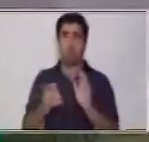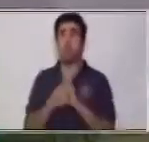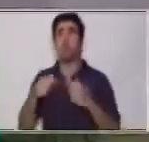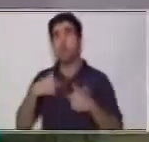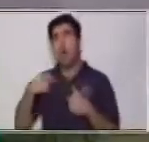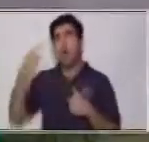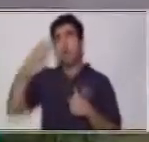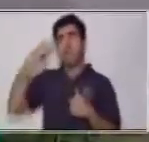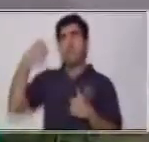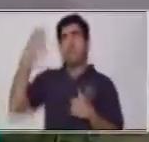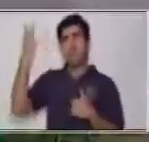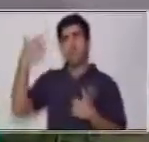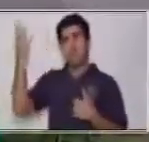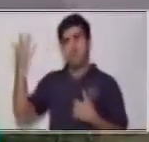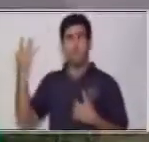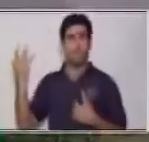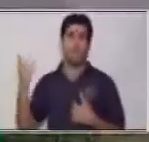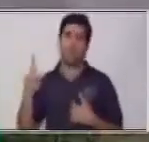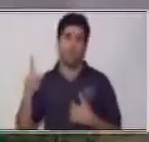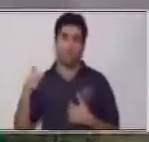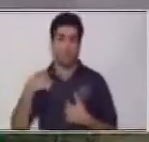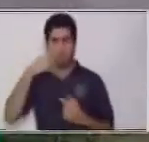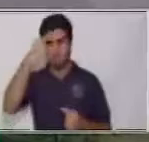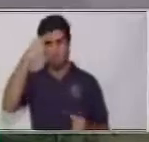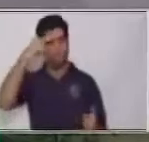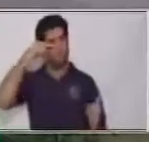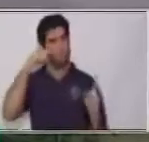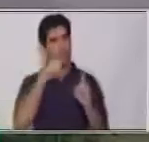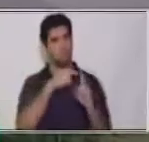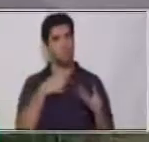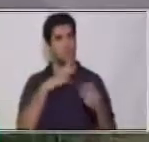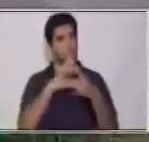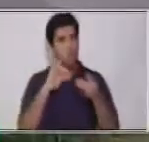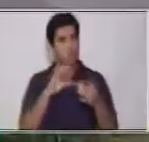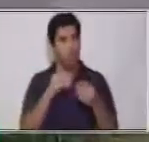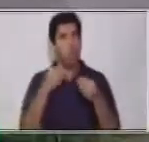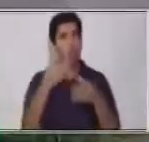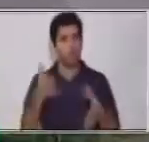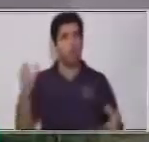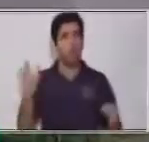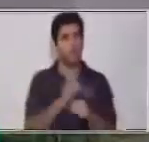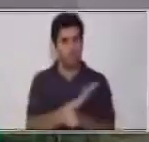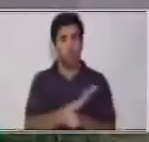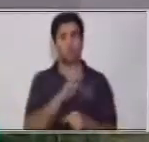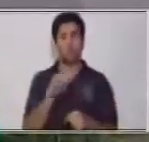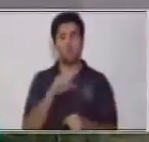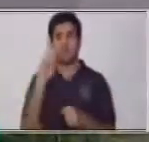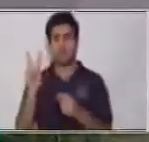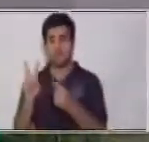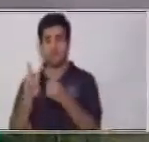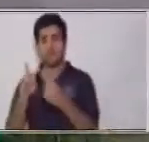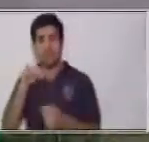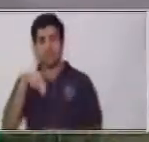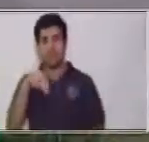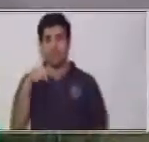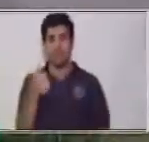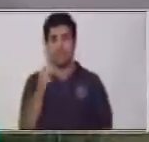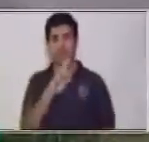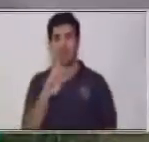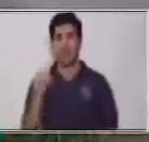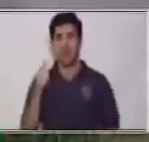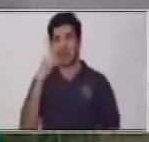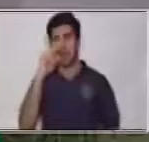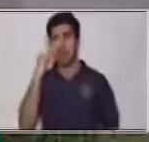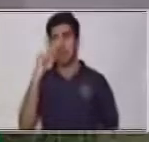pienso yo como persona. Y el narrativo, pues encontramos como ejemplo una novela. Una novela nos narra